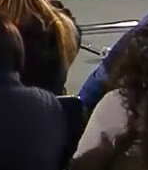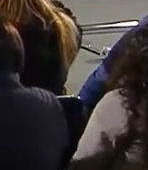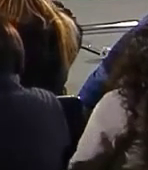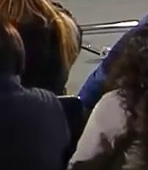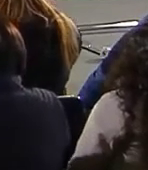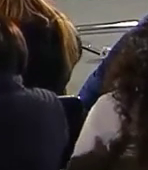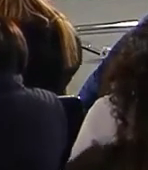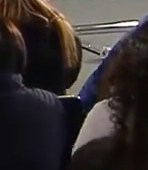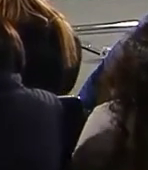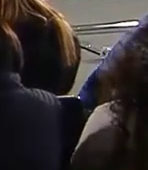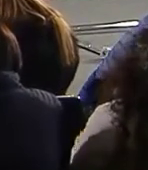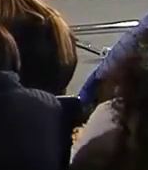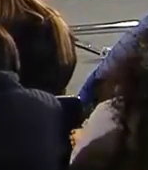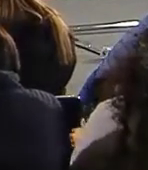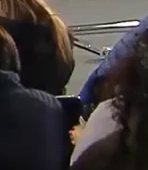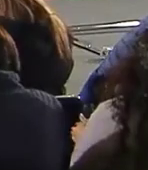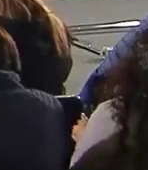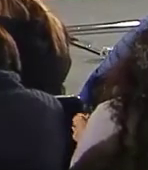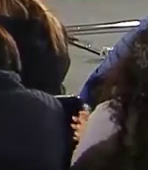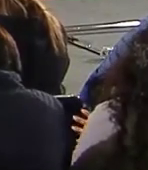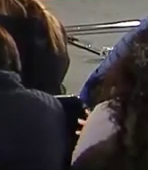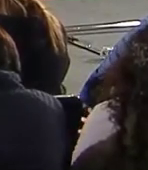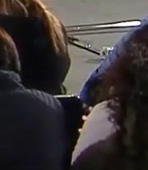está el espíritu navideño.